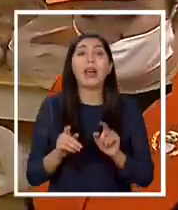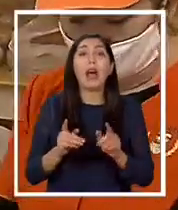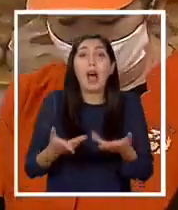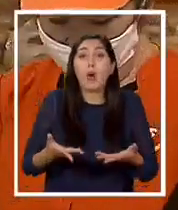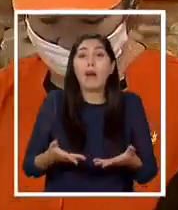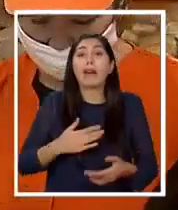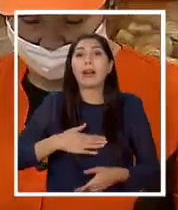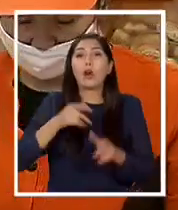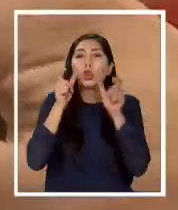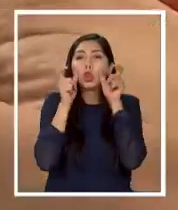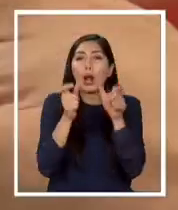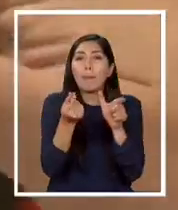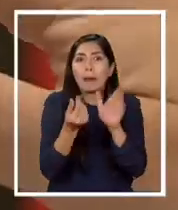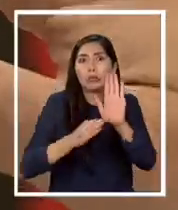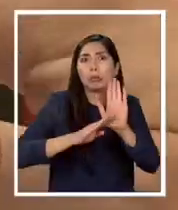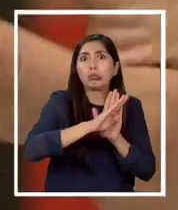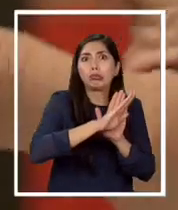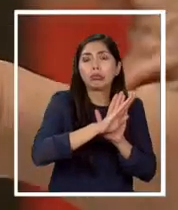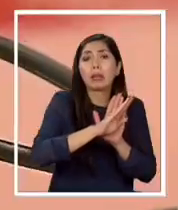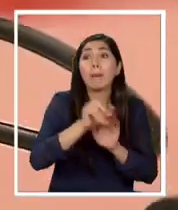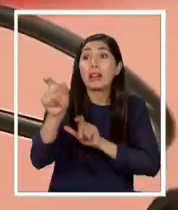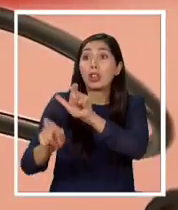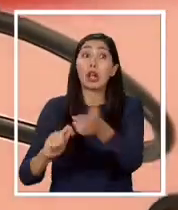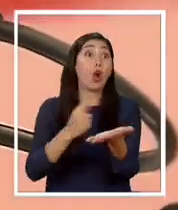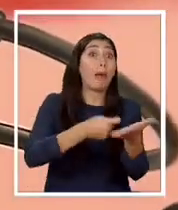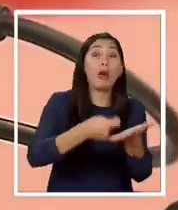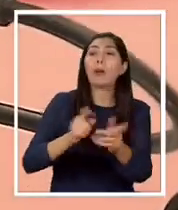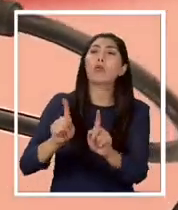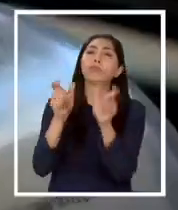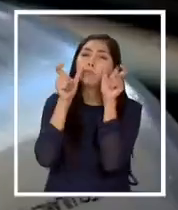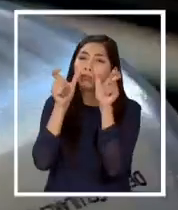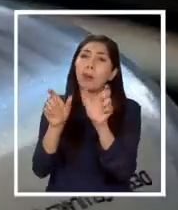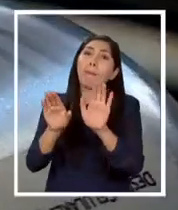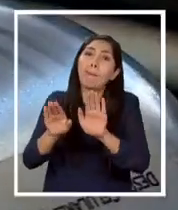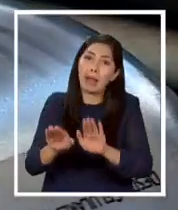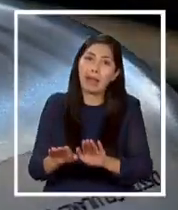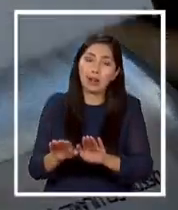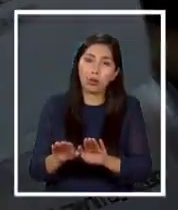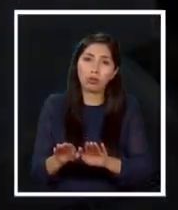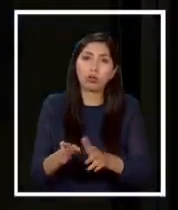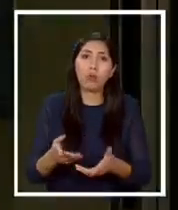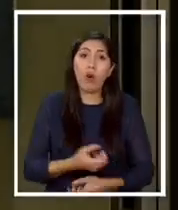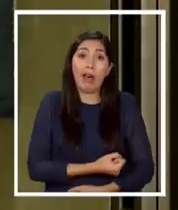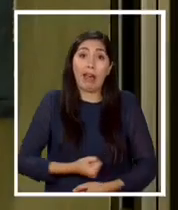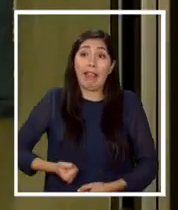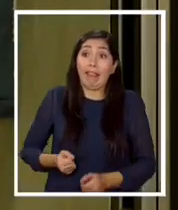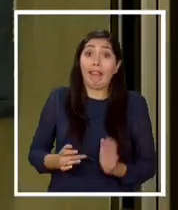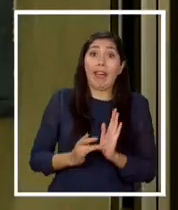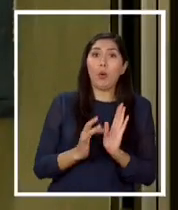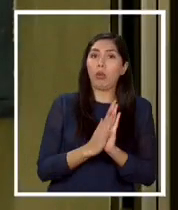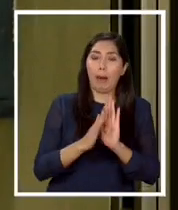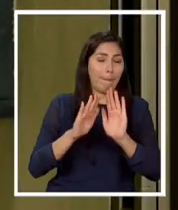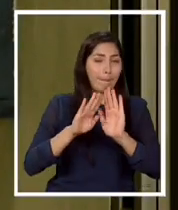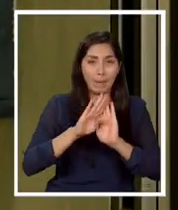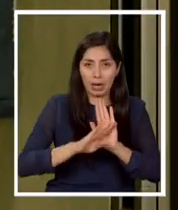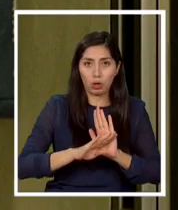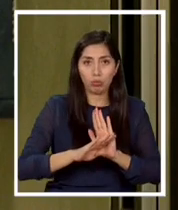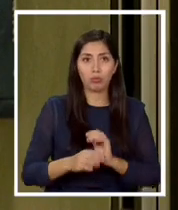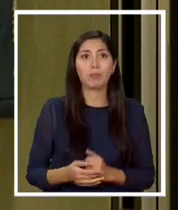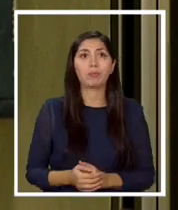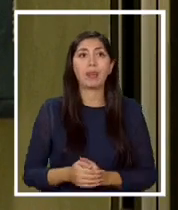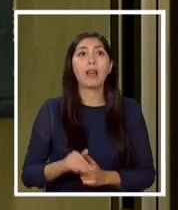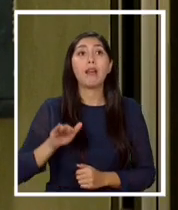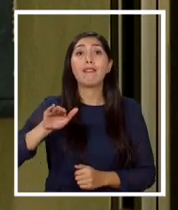la inflación y desincentivar el consumo. En resumen, encarecer el endeudamiento. Siempre hay que recordar que el